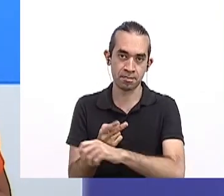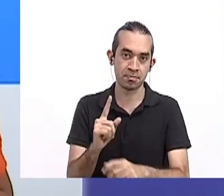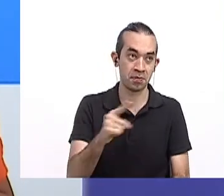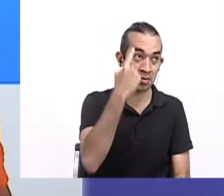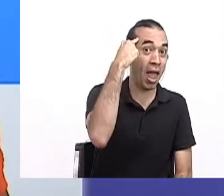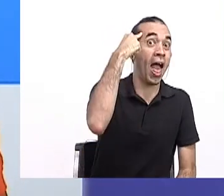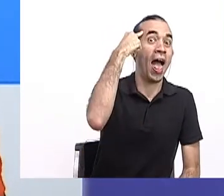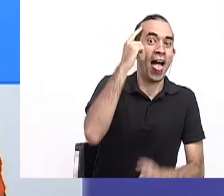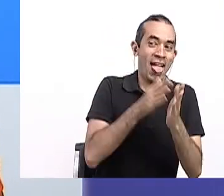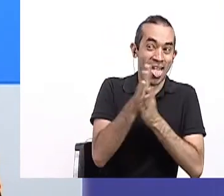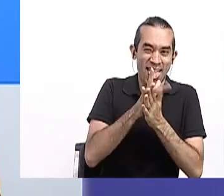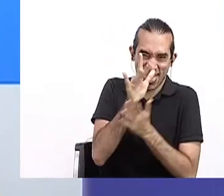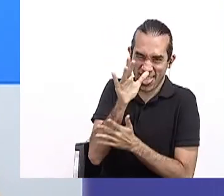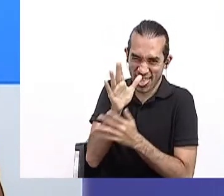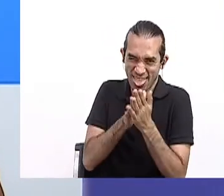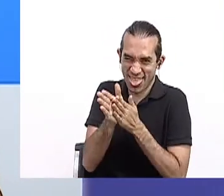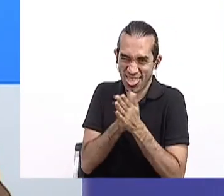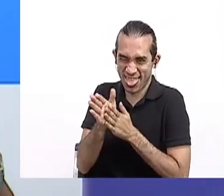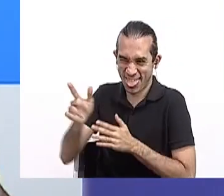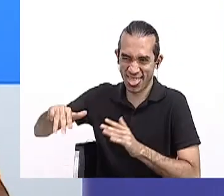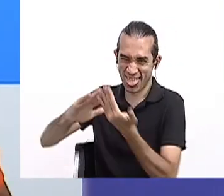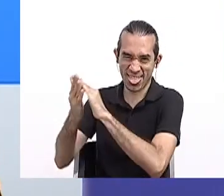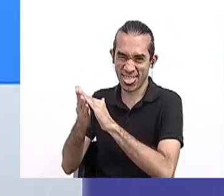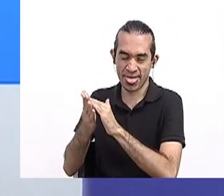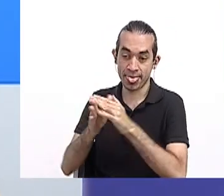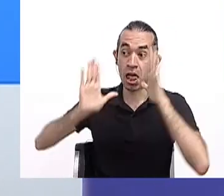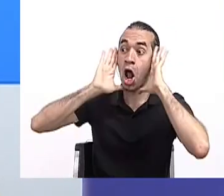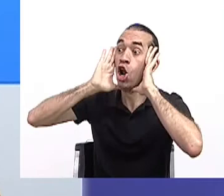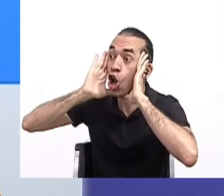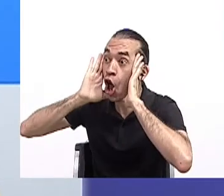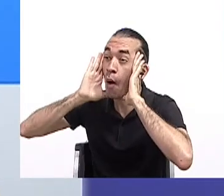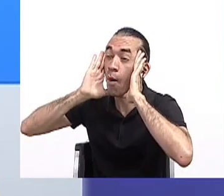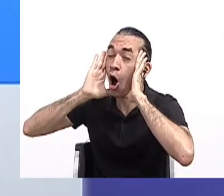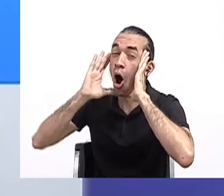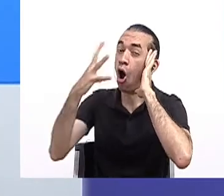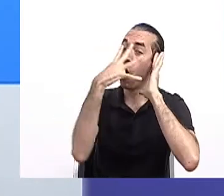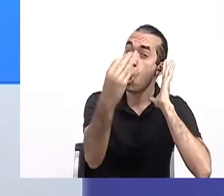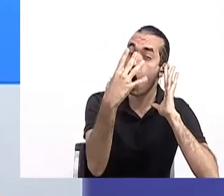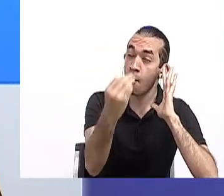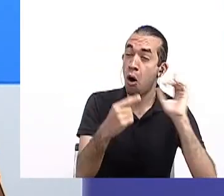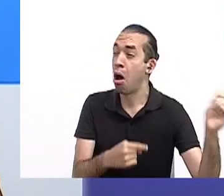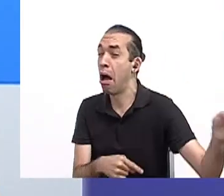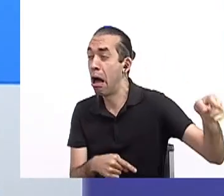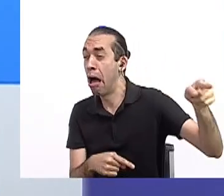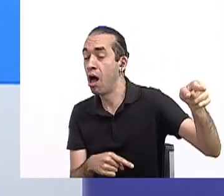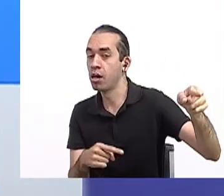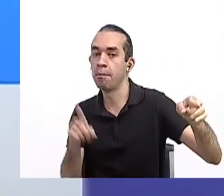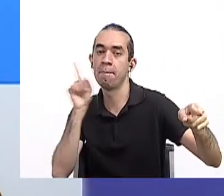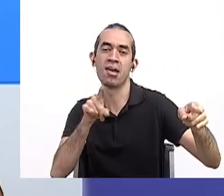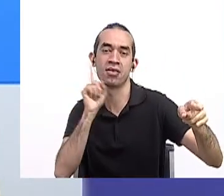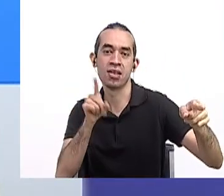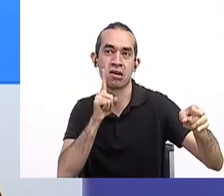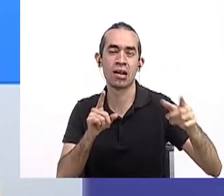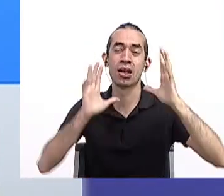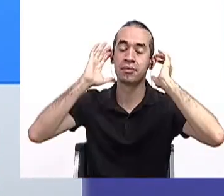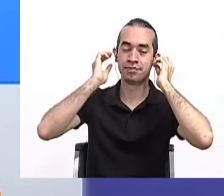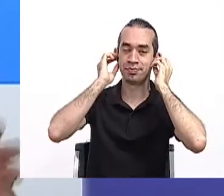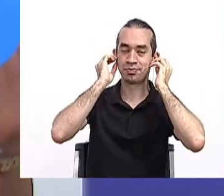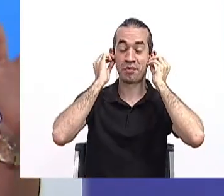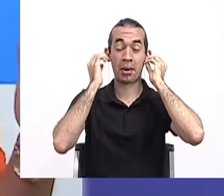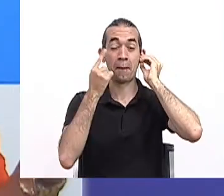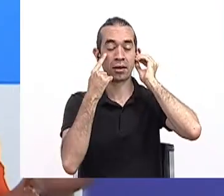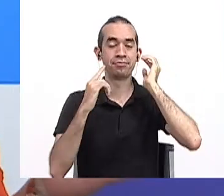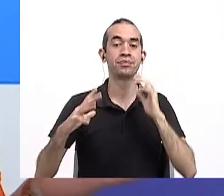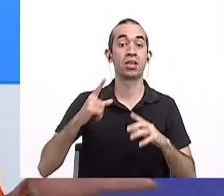ocurrió hacerle una broma al pueblo y avisarles que el lobo venía sin embargo era mentira y entonces él gritaba desde la montaña